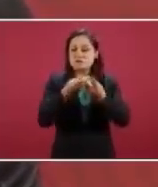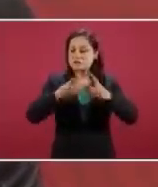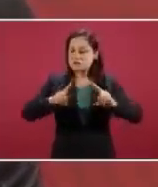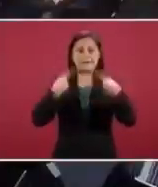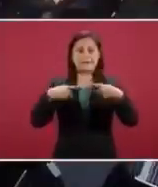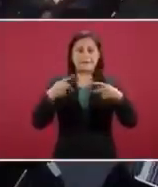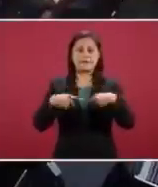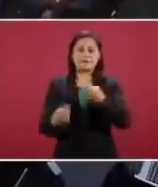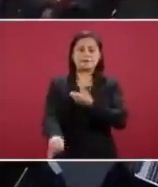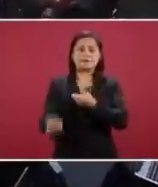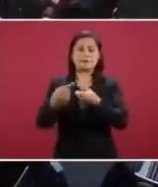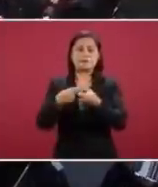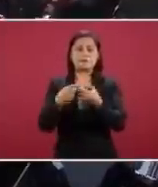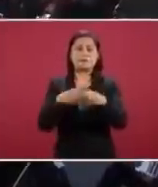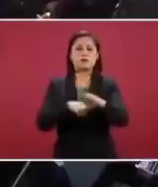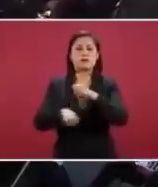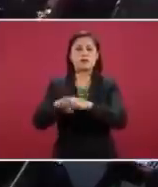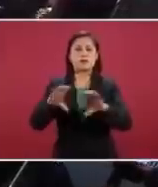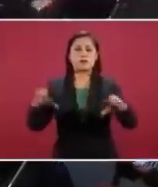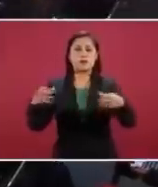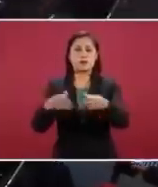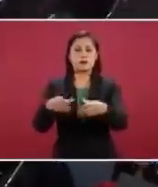país. Muchas gracias.